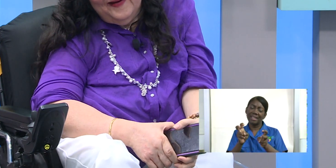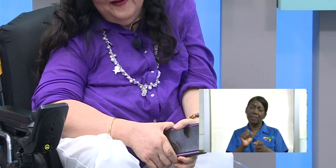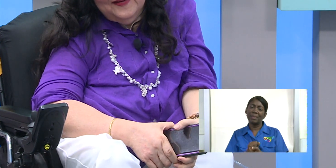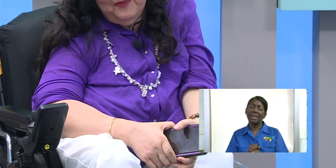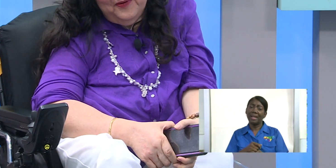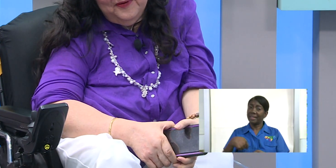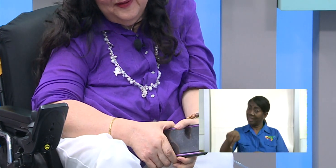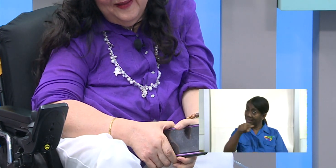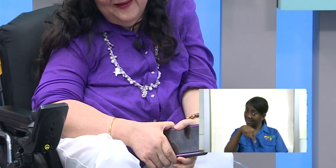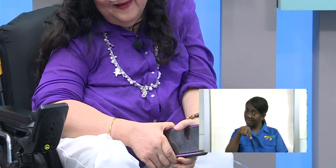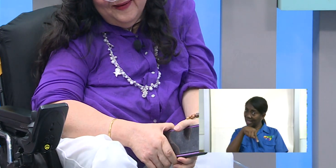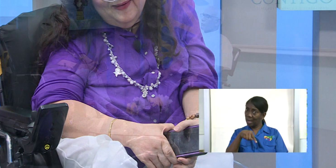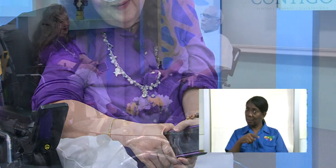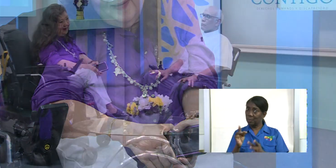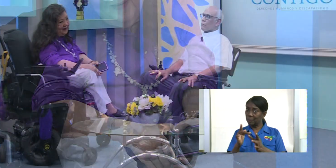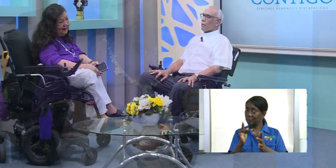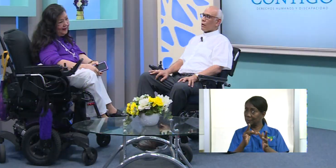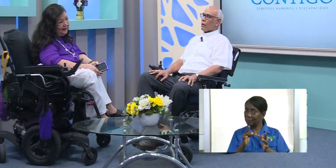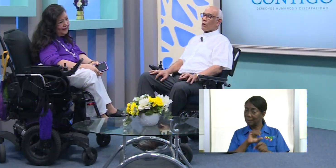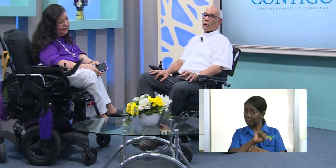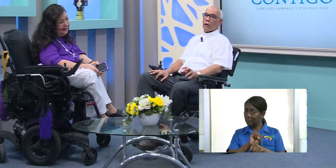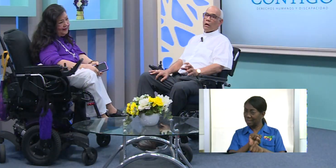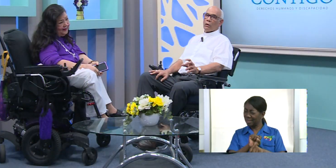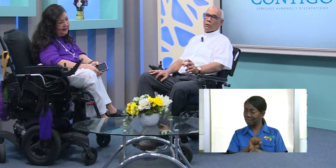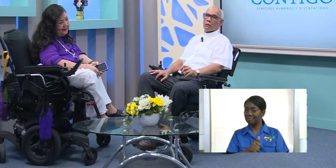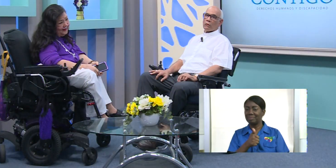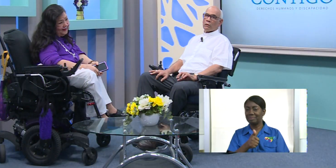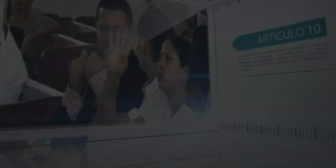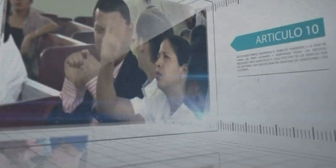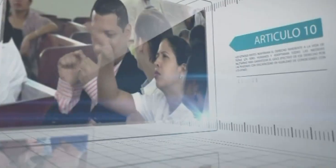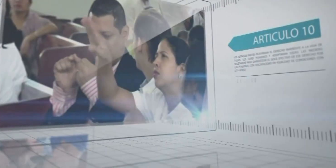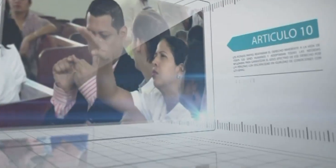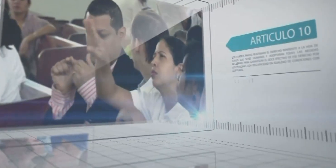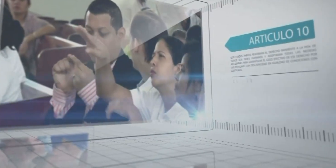Enseguida regresamos con ustedes. Gracias.